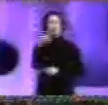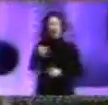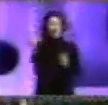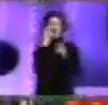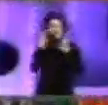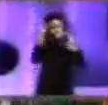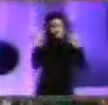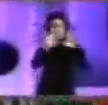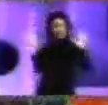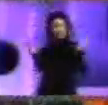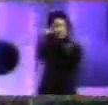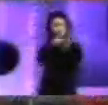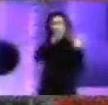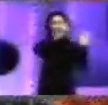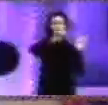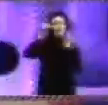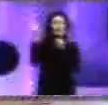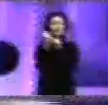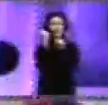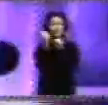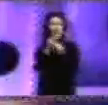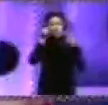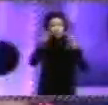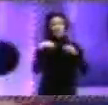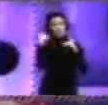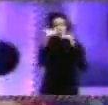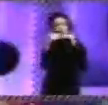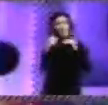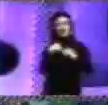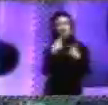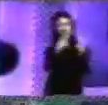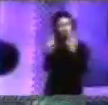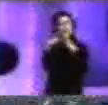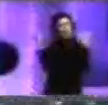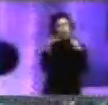tengo ganas de que en el trabajo exista la igualdad.